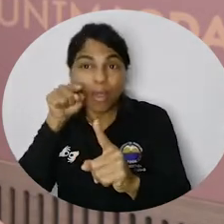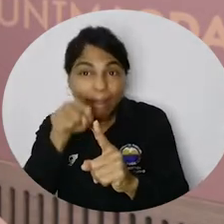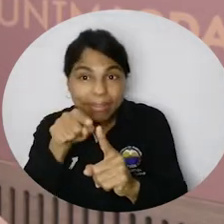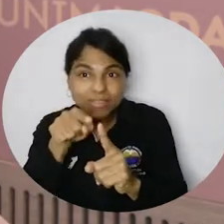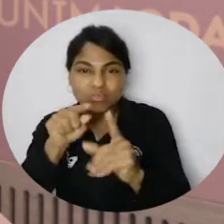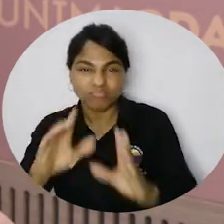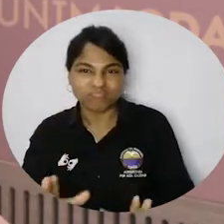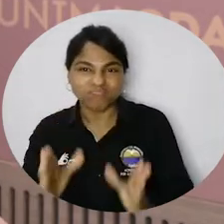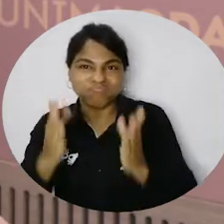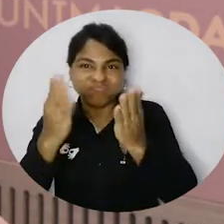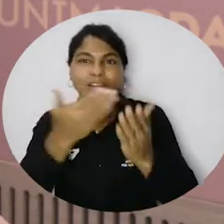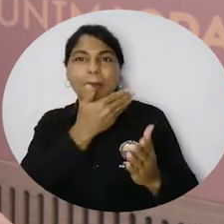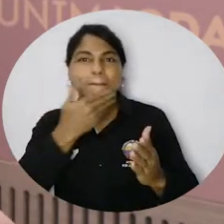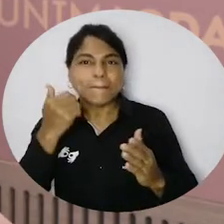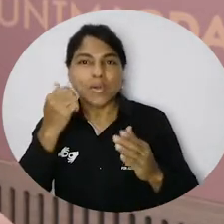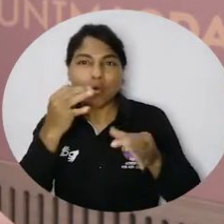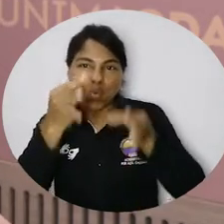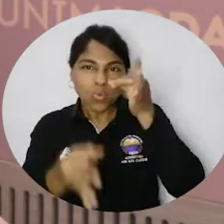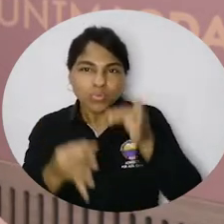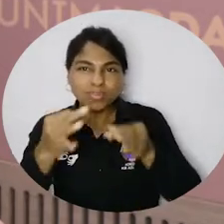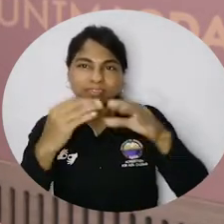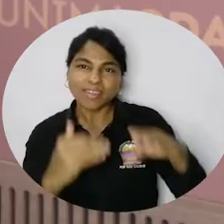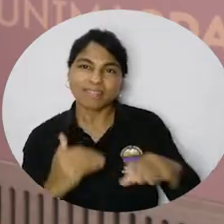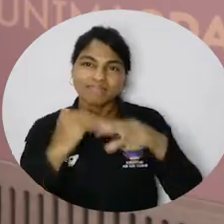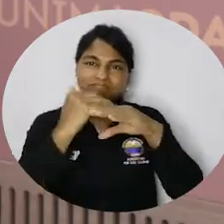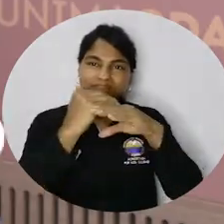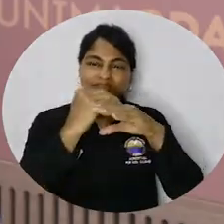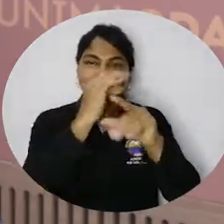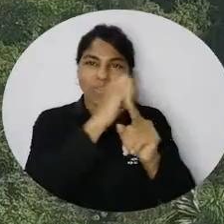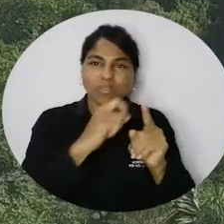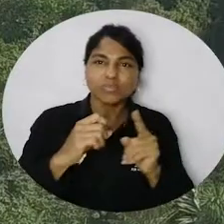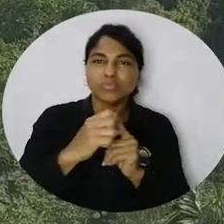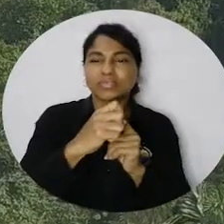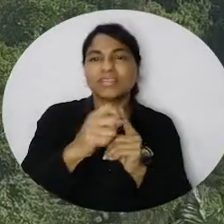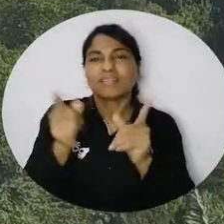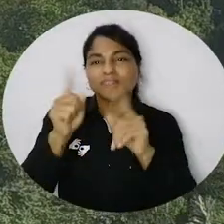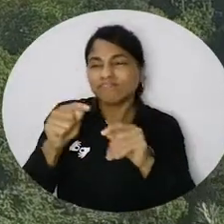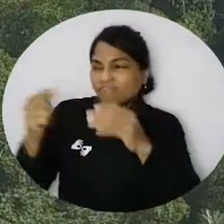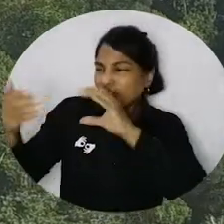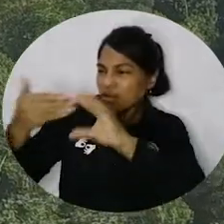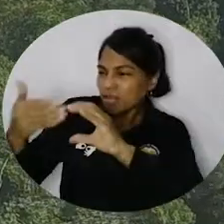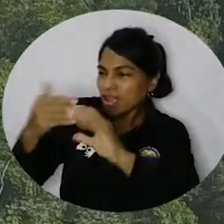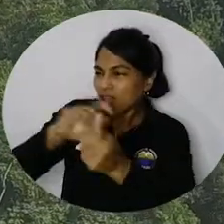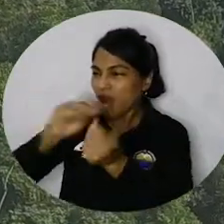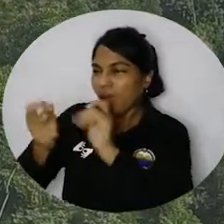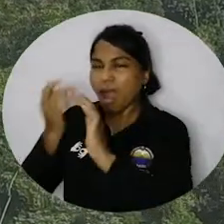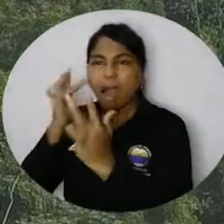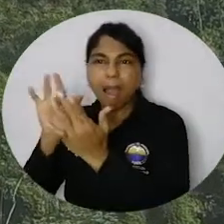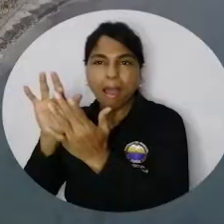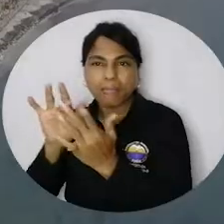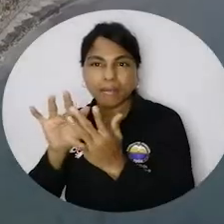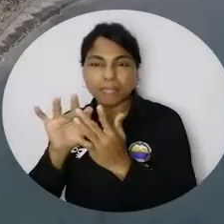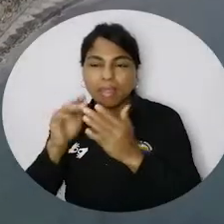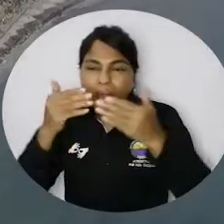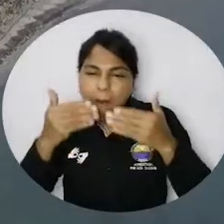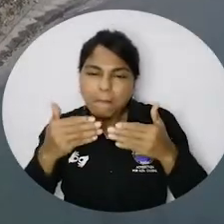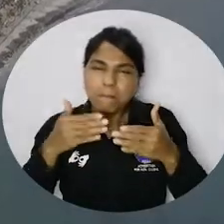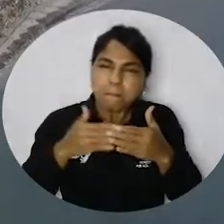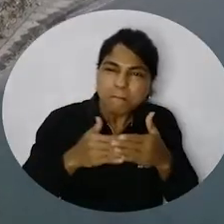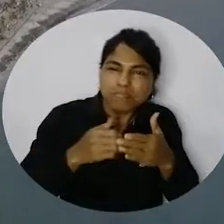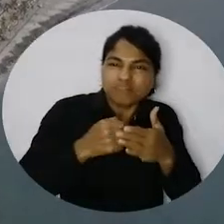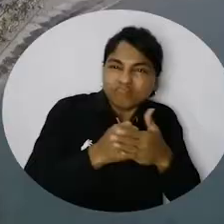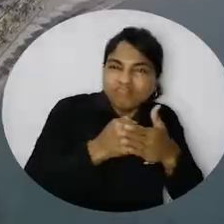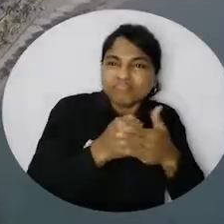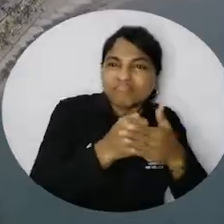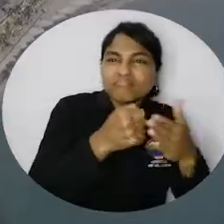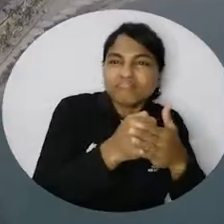a generar una mejor justicia y equidad en lo social y también en lo que tiene que ver con la adaptación al cambio climático. Y ahí es donde están esos grandes retos